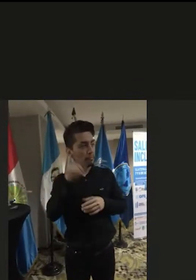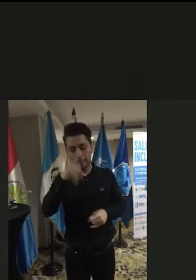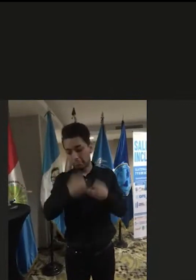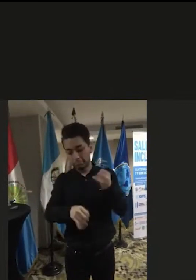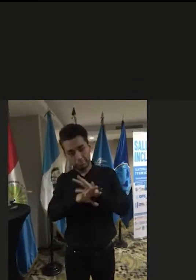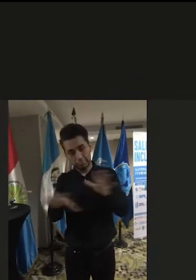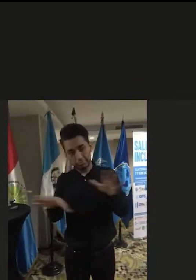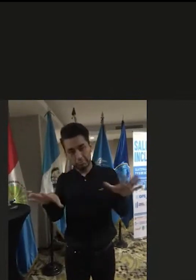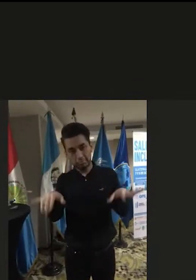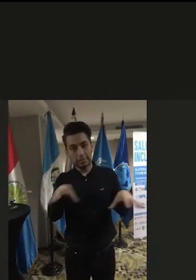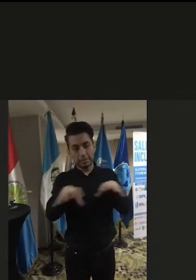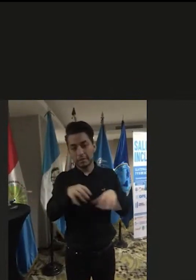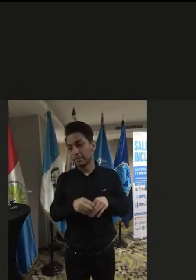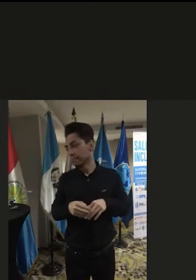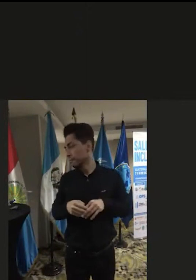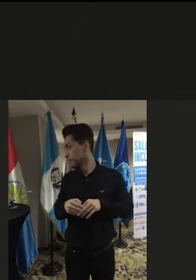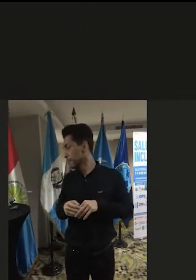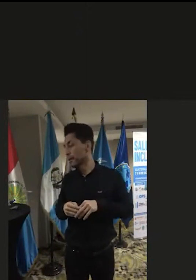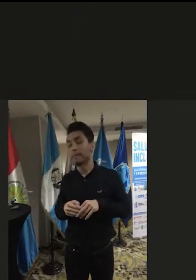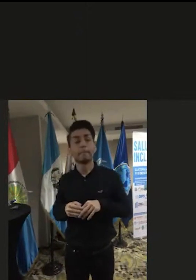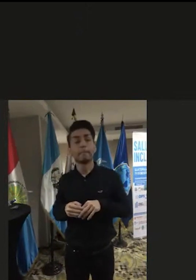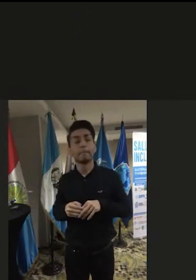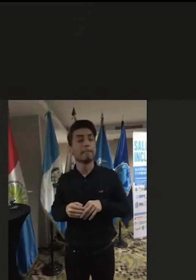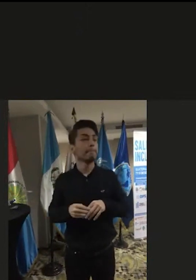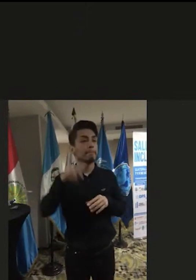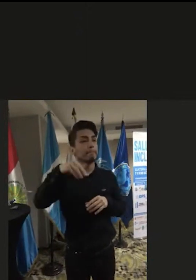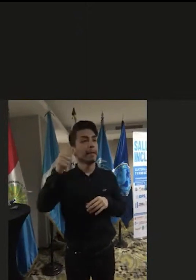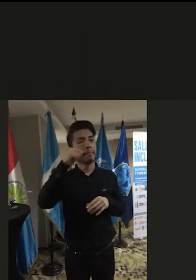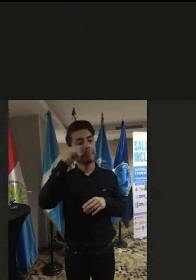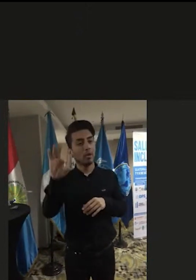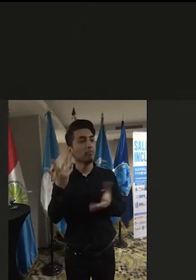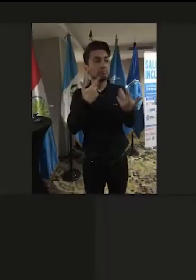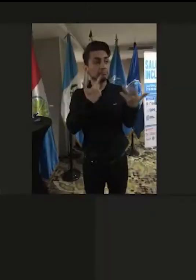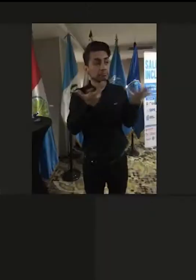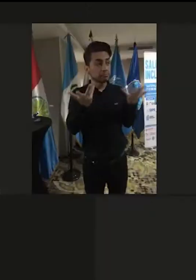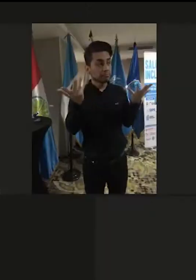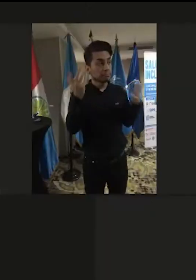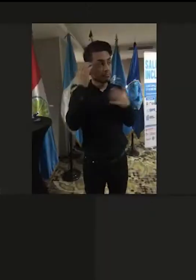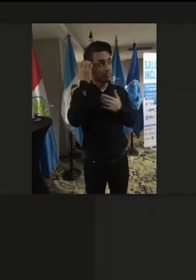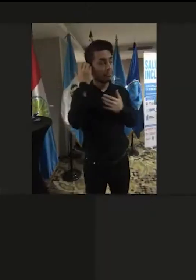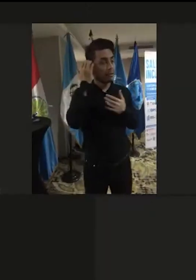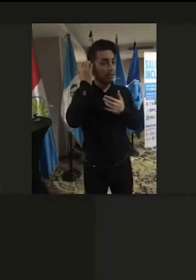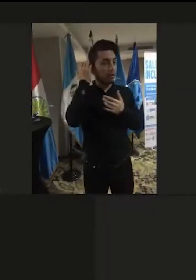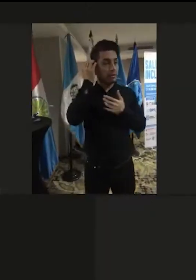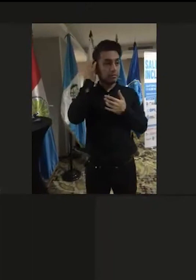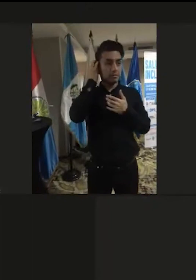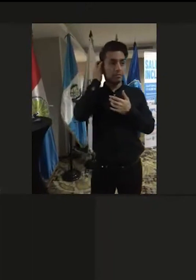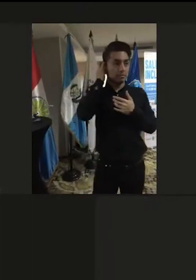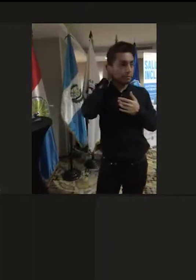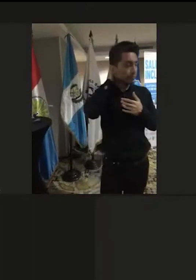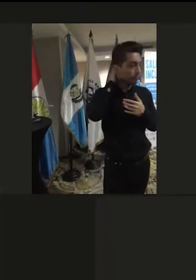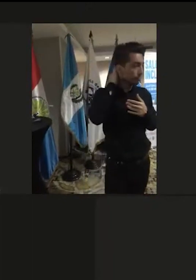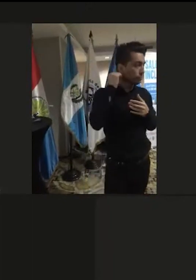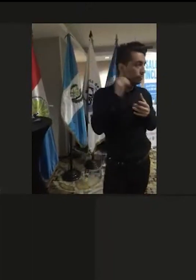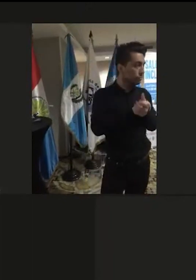finalizado nuestro evento. Mateo Baltazar nos dirá cómo van a proceder. Gracias